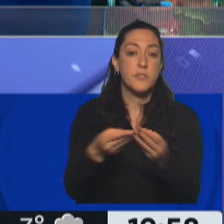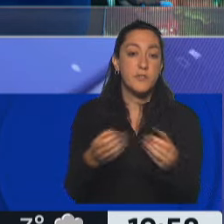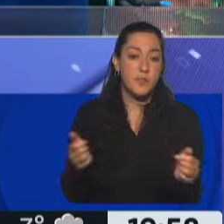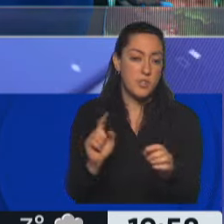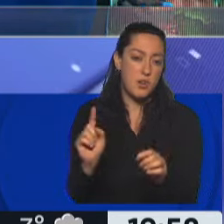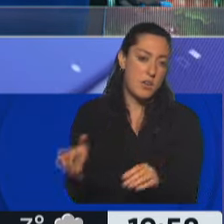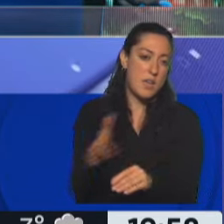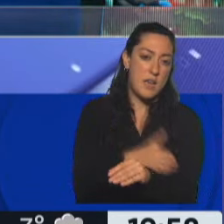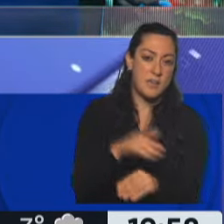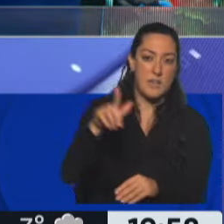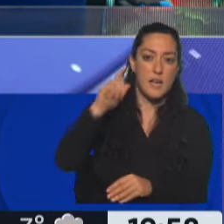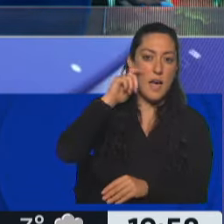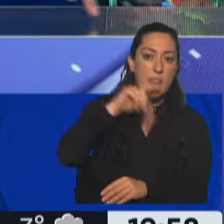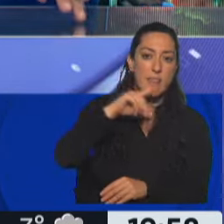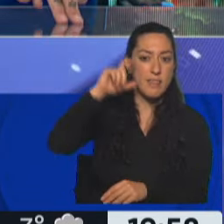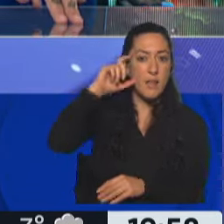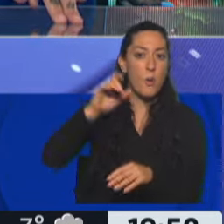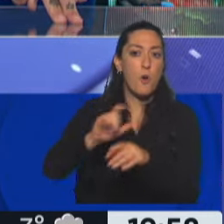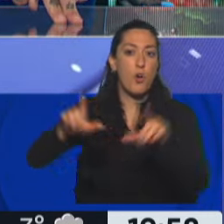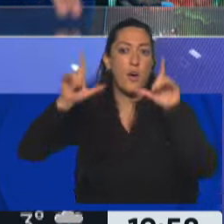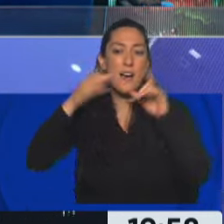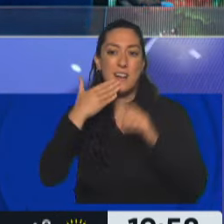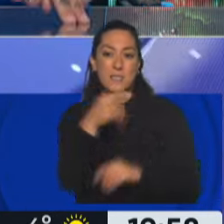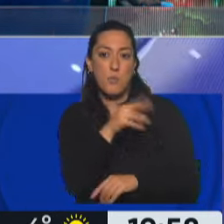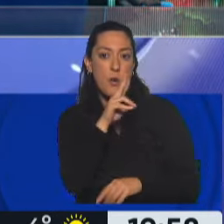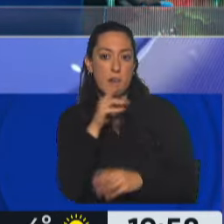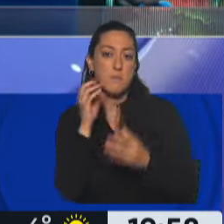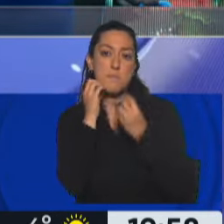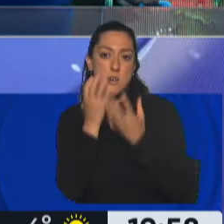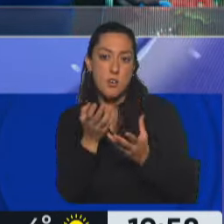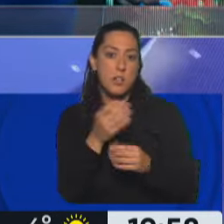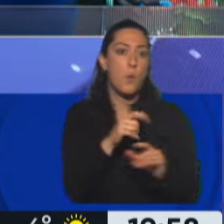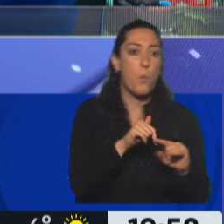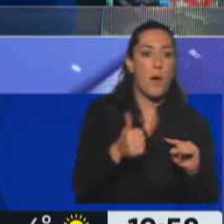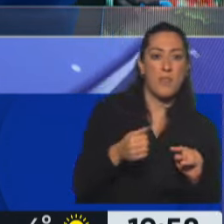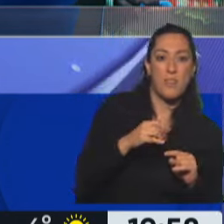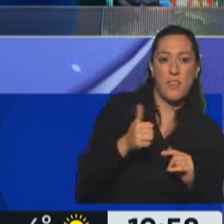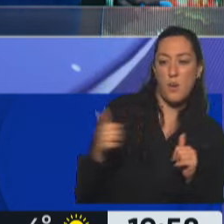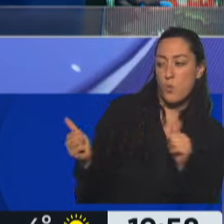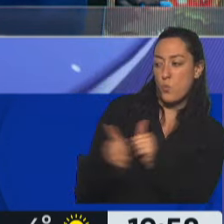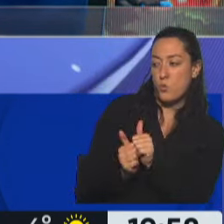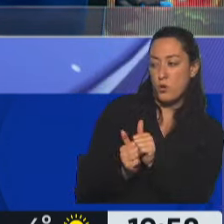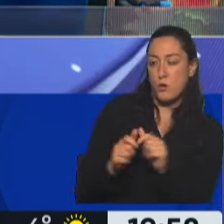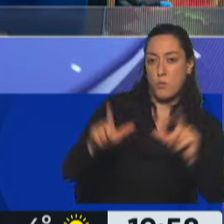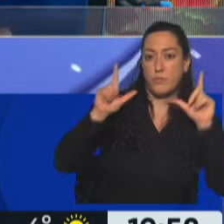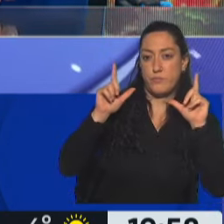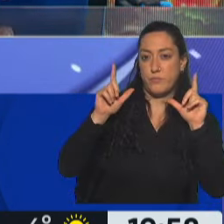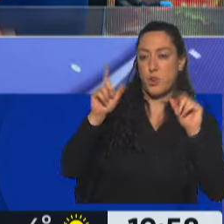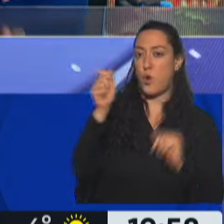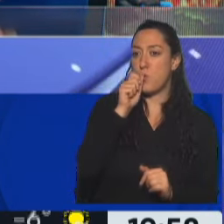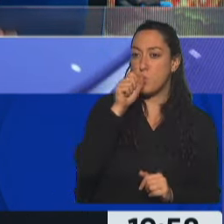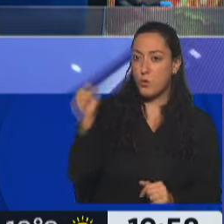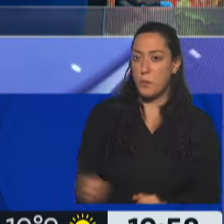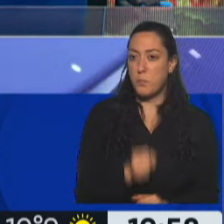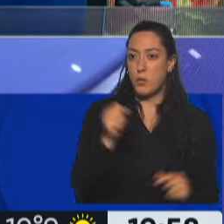Elegante, digamos que limpia su imagen con Wanda. Sí. Ahora, Wanda limpia su imagen estando con Elegante, siendo conductora tan importante